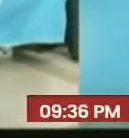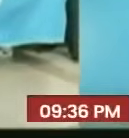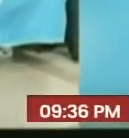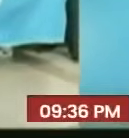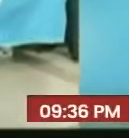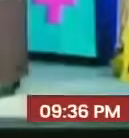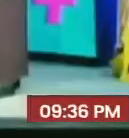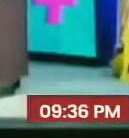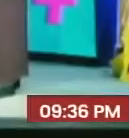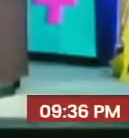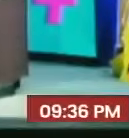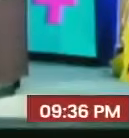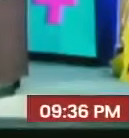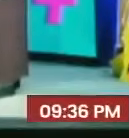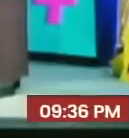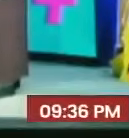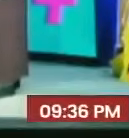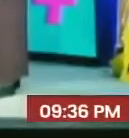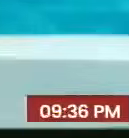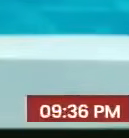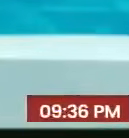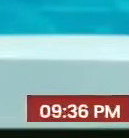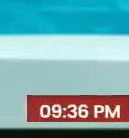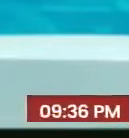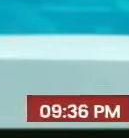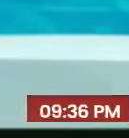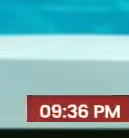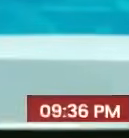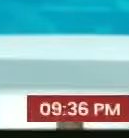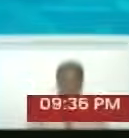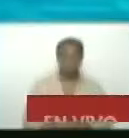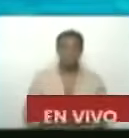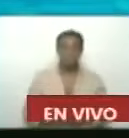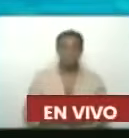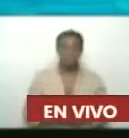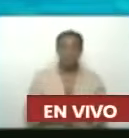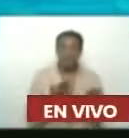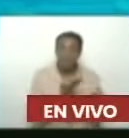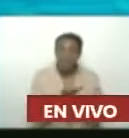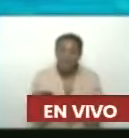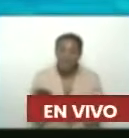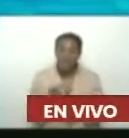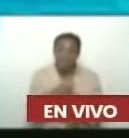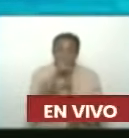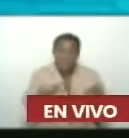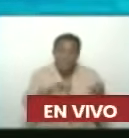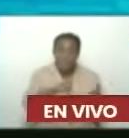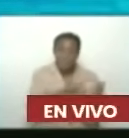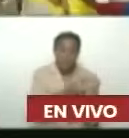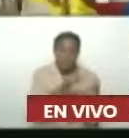Aquí están nuestros invitados del sur de América, nuestro sur,